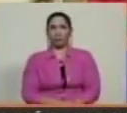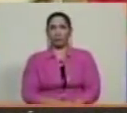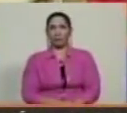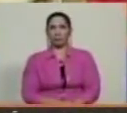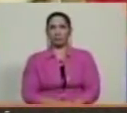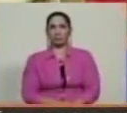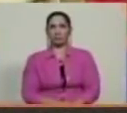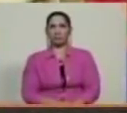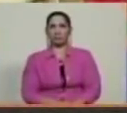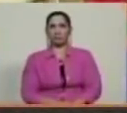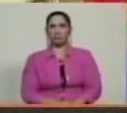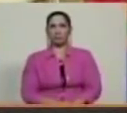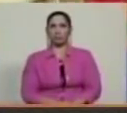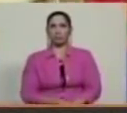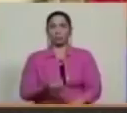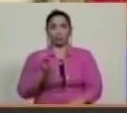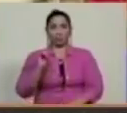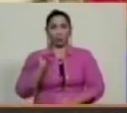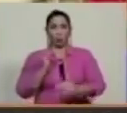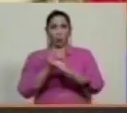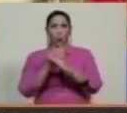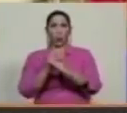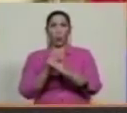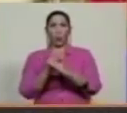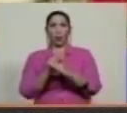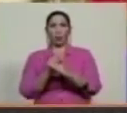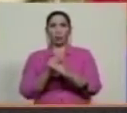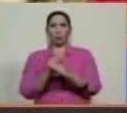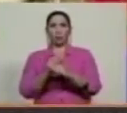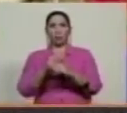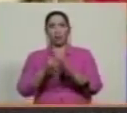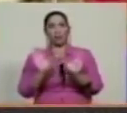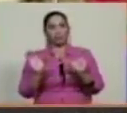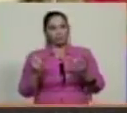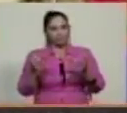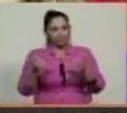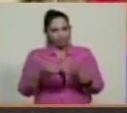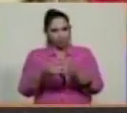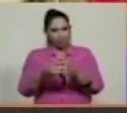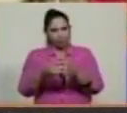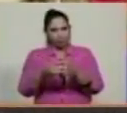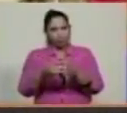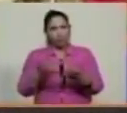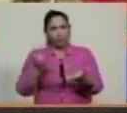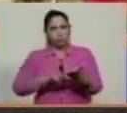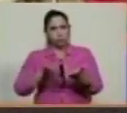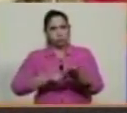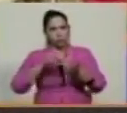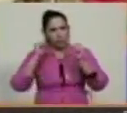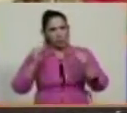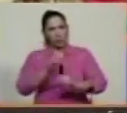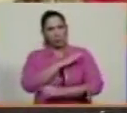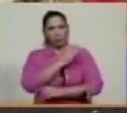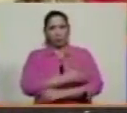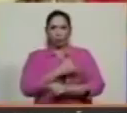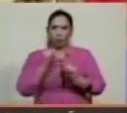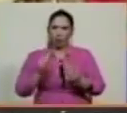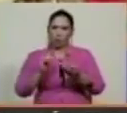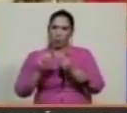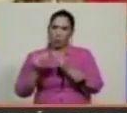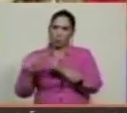Que están en contra de que se constituya verdaderamente una fuerza en las comunes y en los consejos